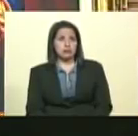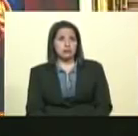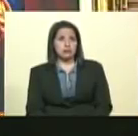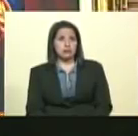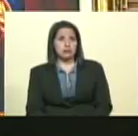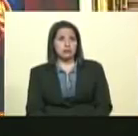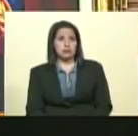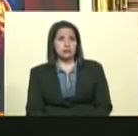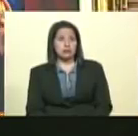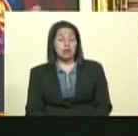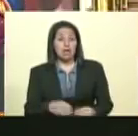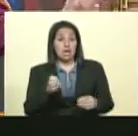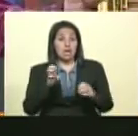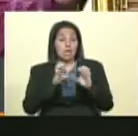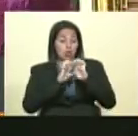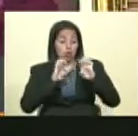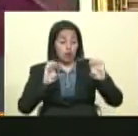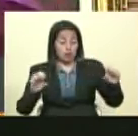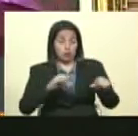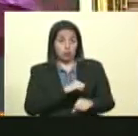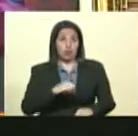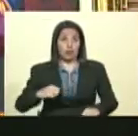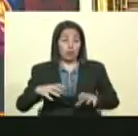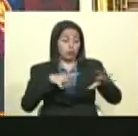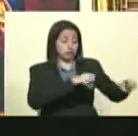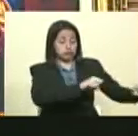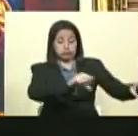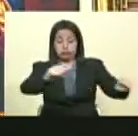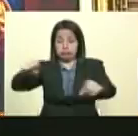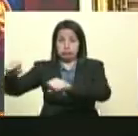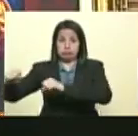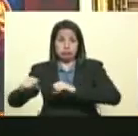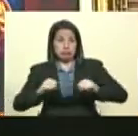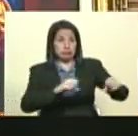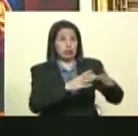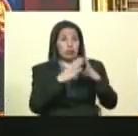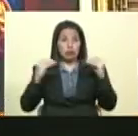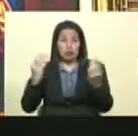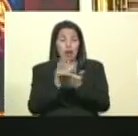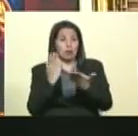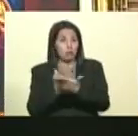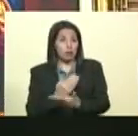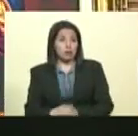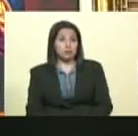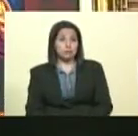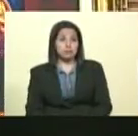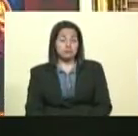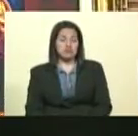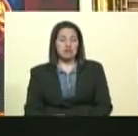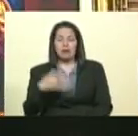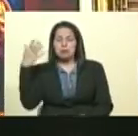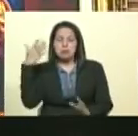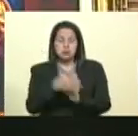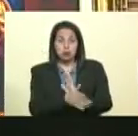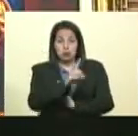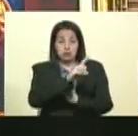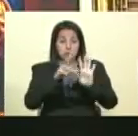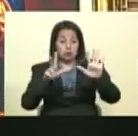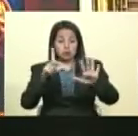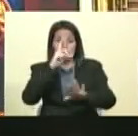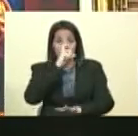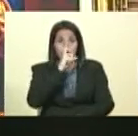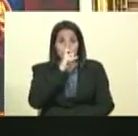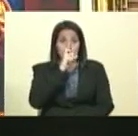Y la educación privada había ocupado todos los espacios, ¿verdad? ¿Qué sucedió en 18 años?